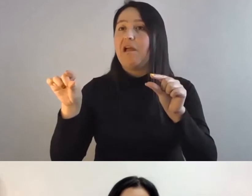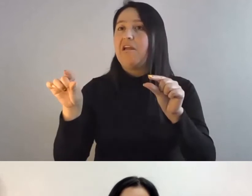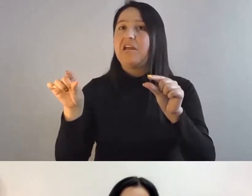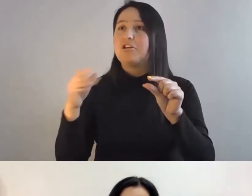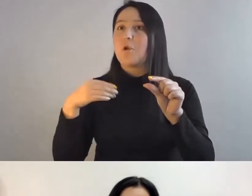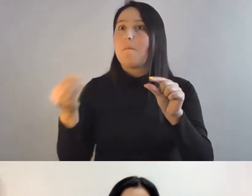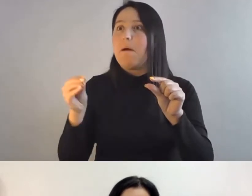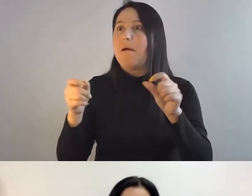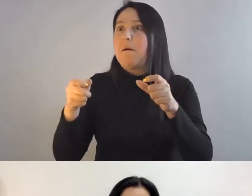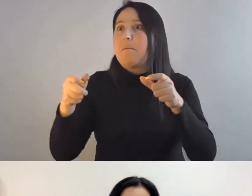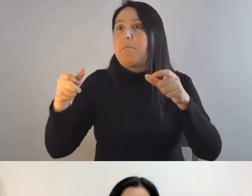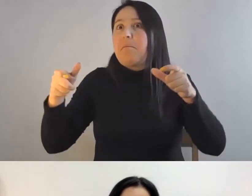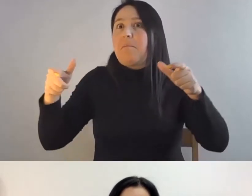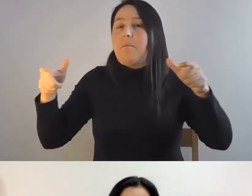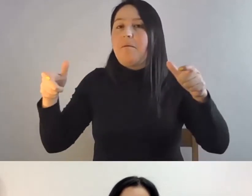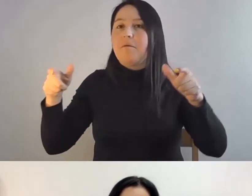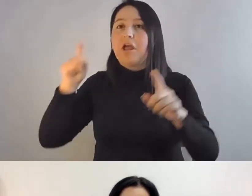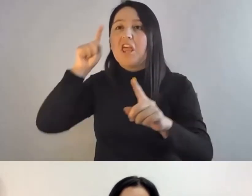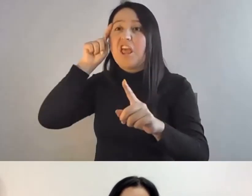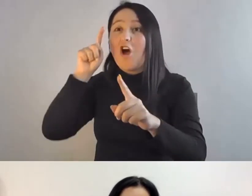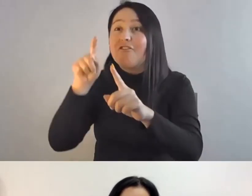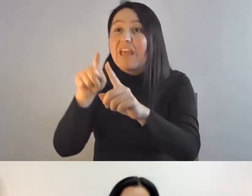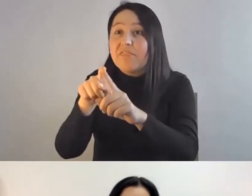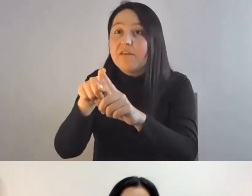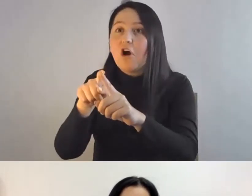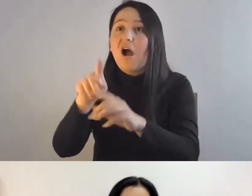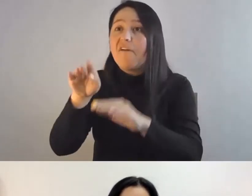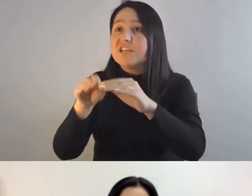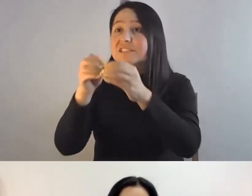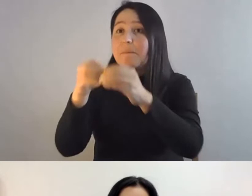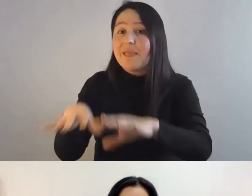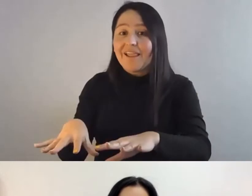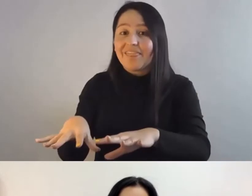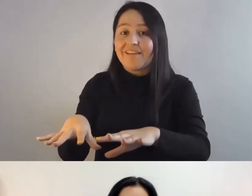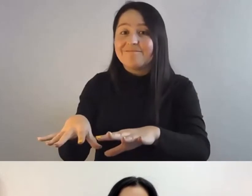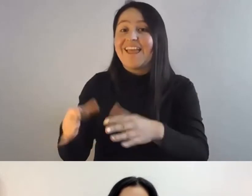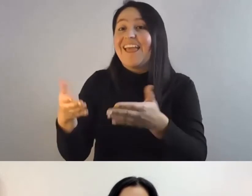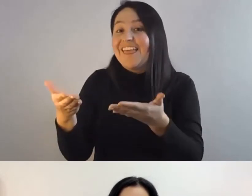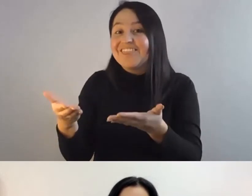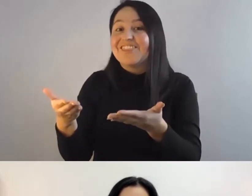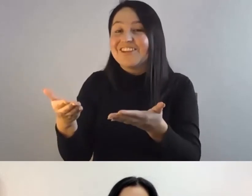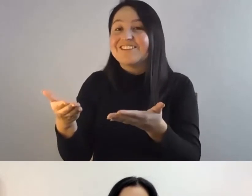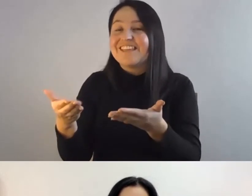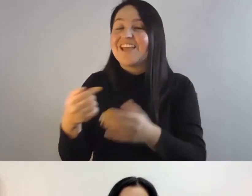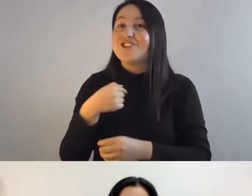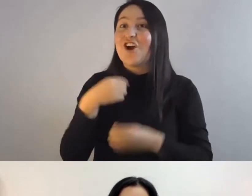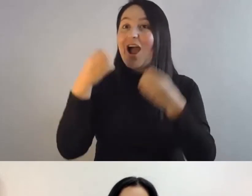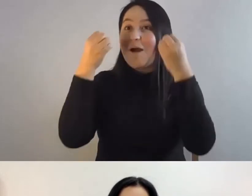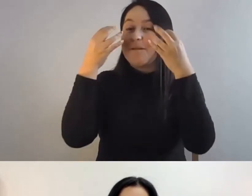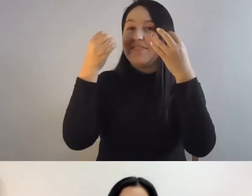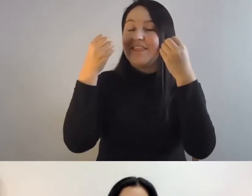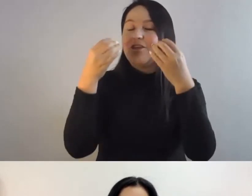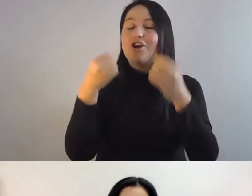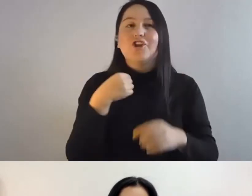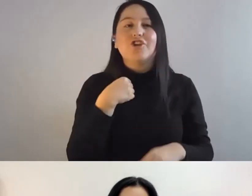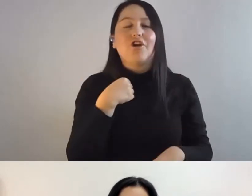mensaje central se tiende a perder. Entonces, es fundamental, por lo menos yo he aprendido cuando hablo con una persona sorda,